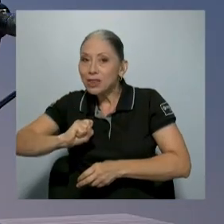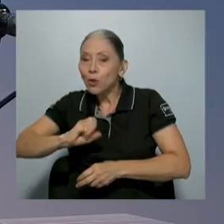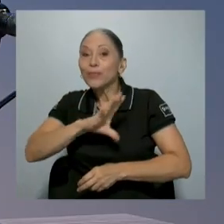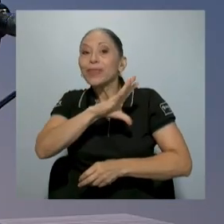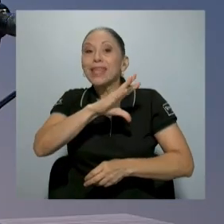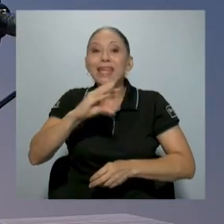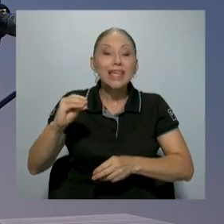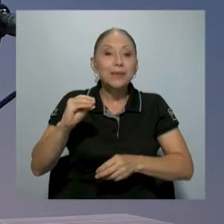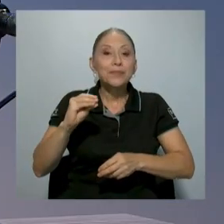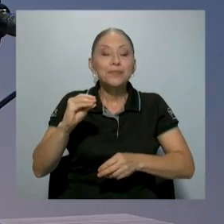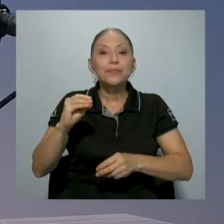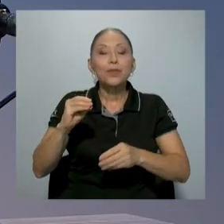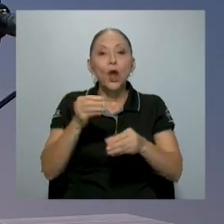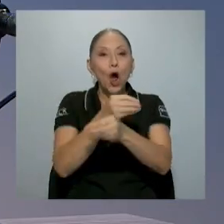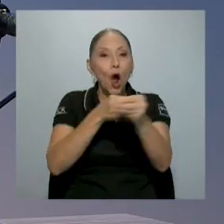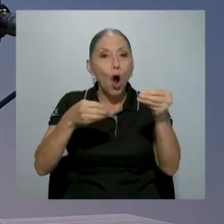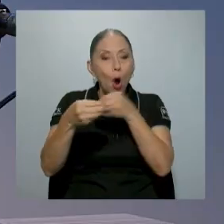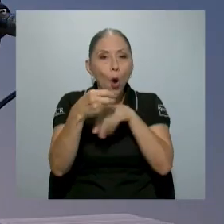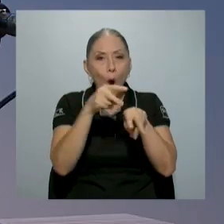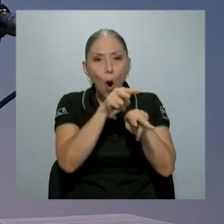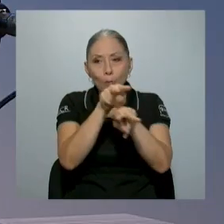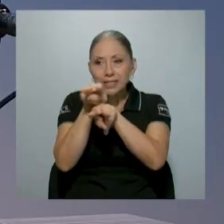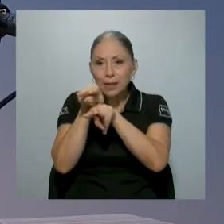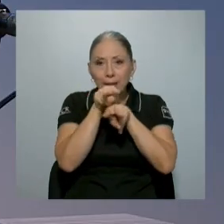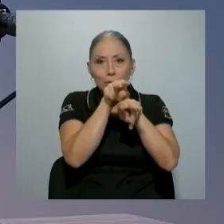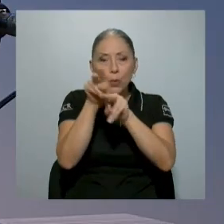Observatorio del Desarrollo,